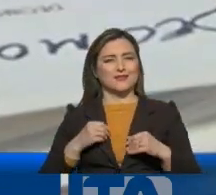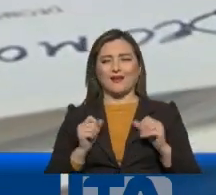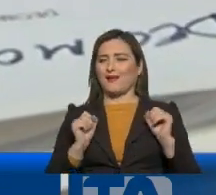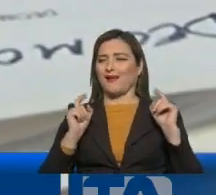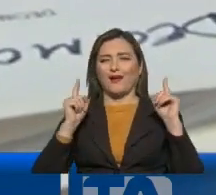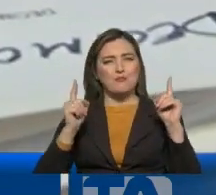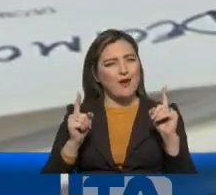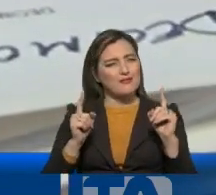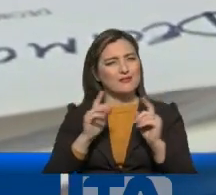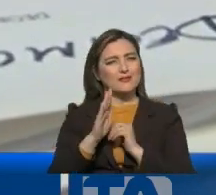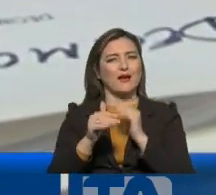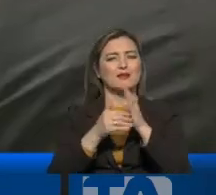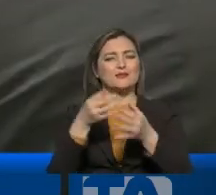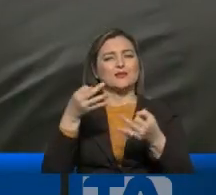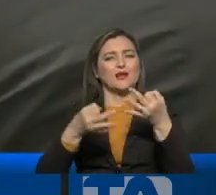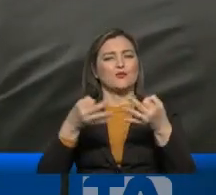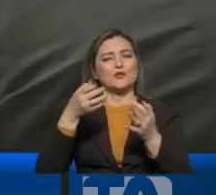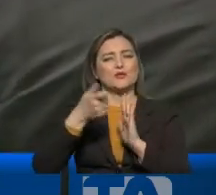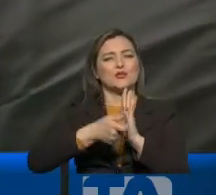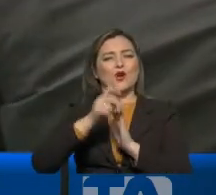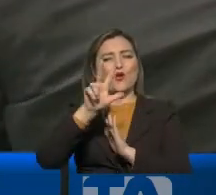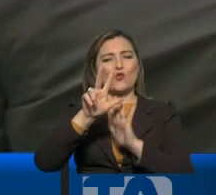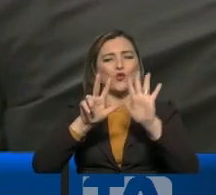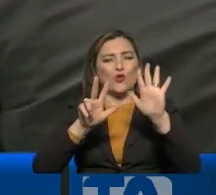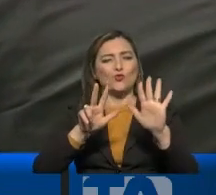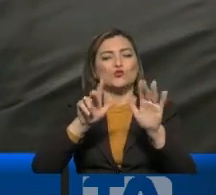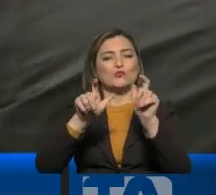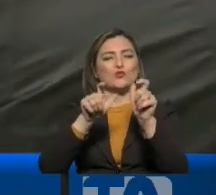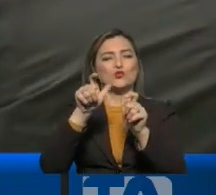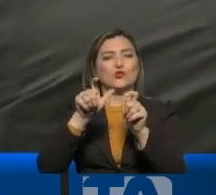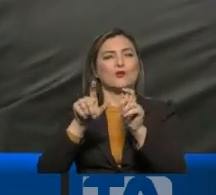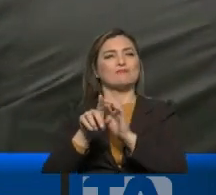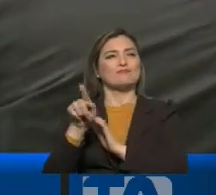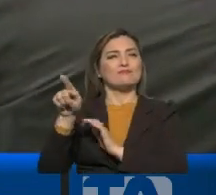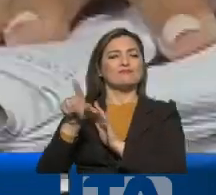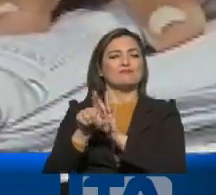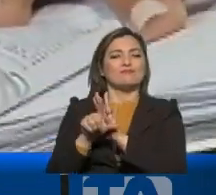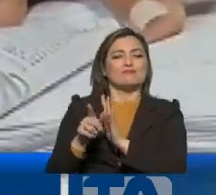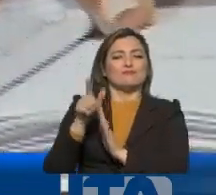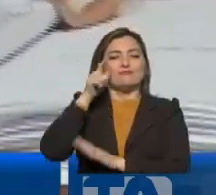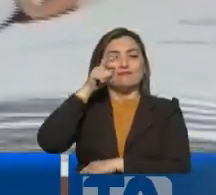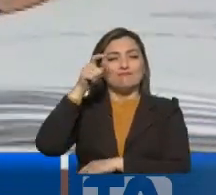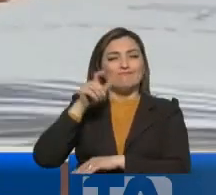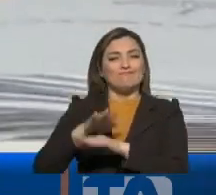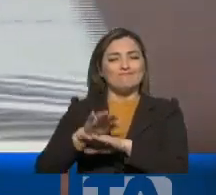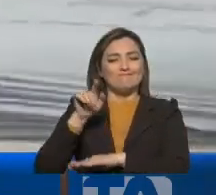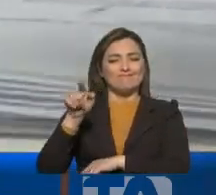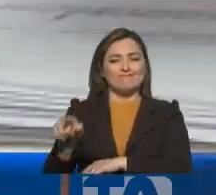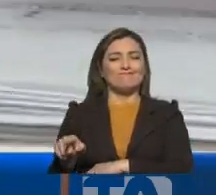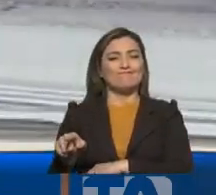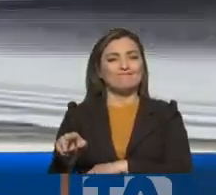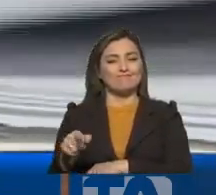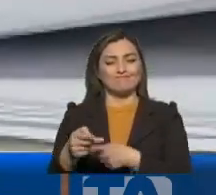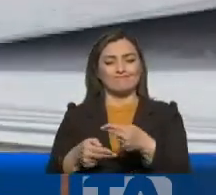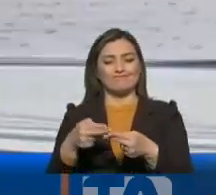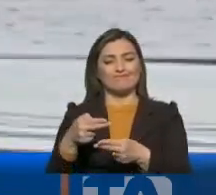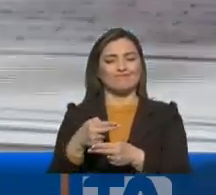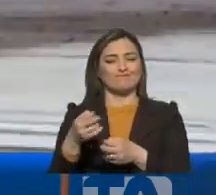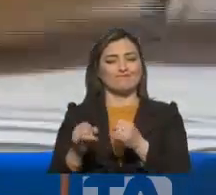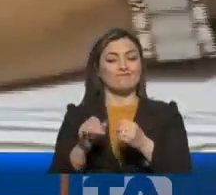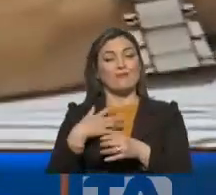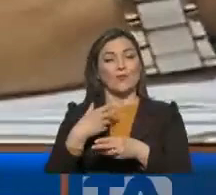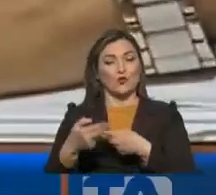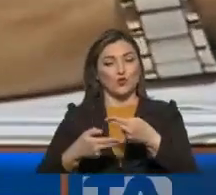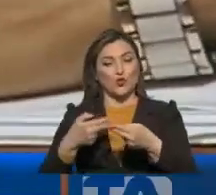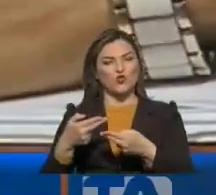en contra de ocho procesados entre ellos una persona jurídica a quienes fiscalía acusó de lavado de activos pero que finalmente fueron